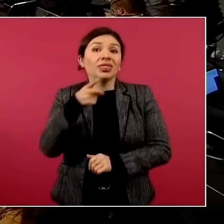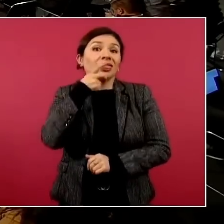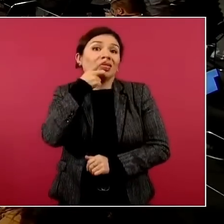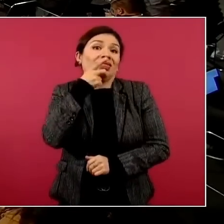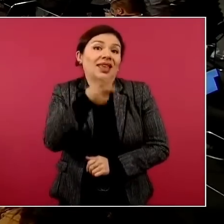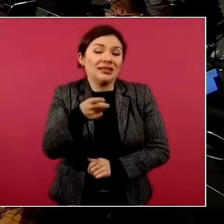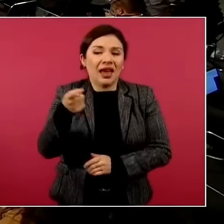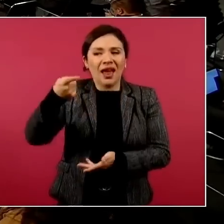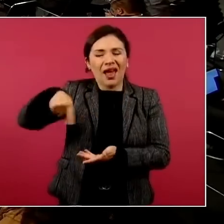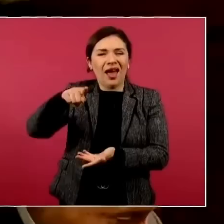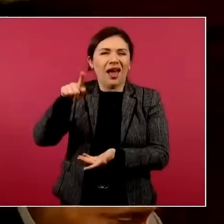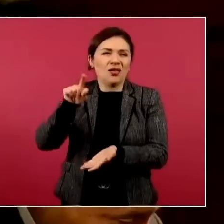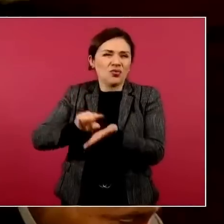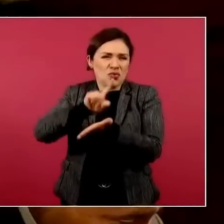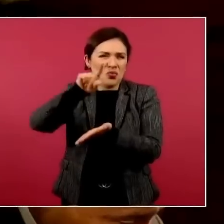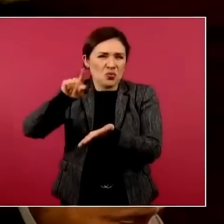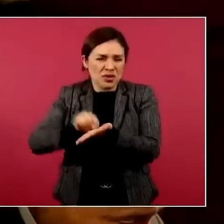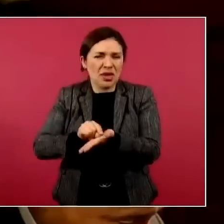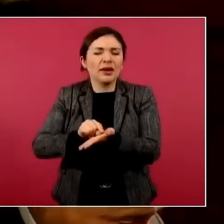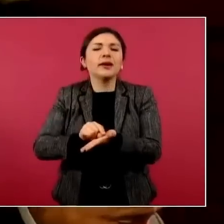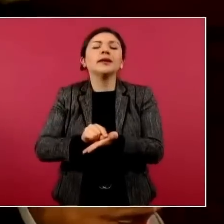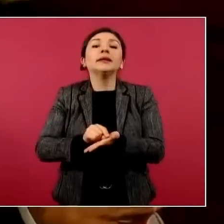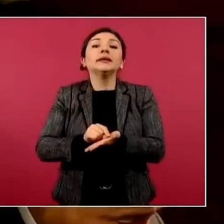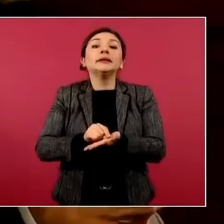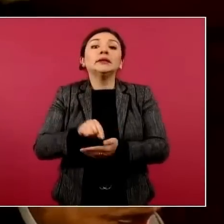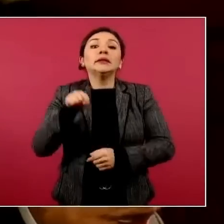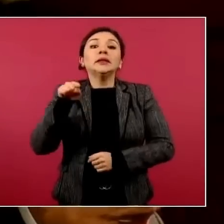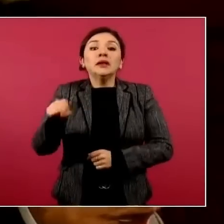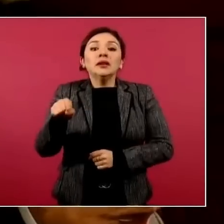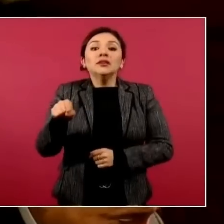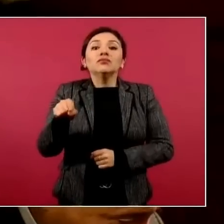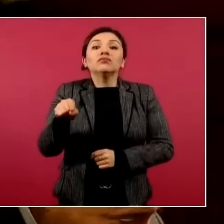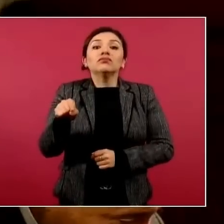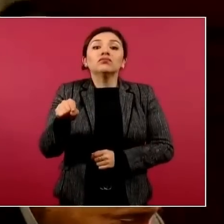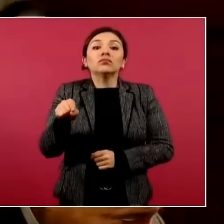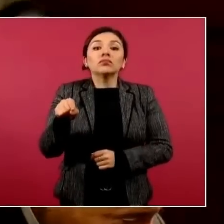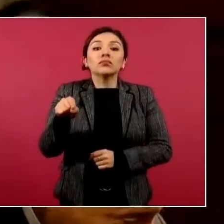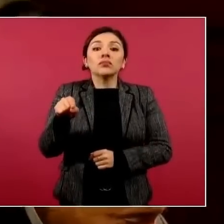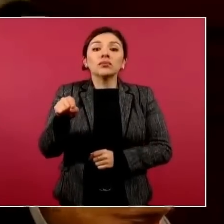insinuó en Twitter, incluso